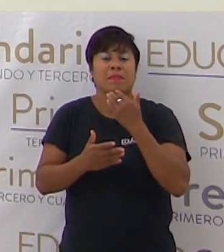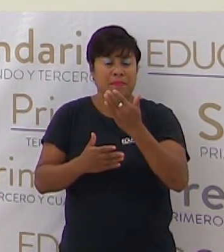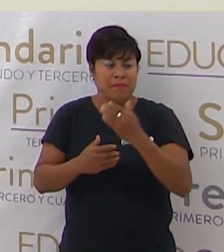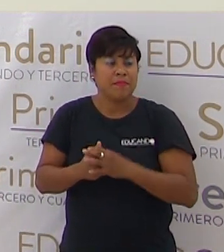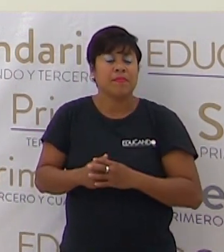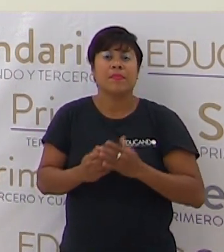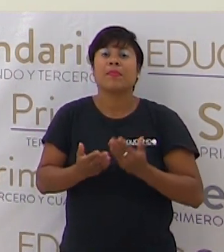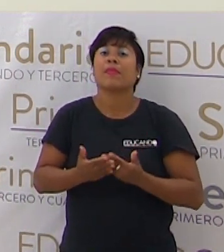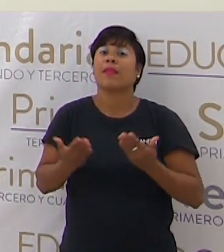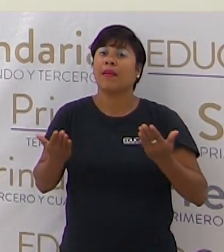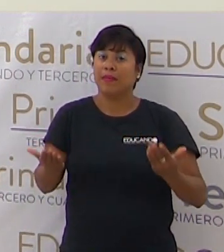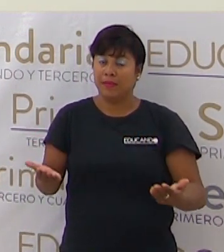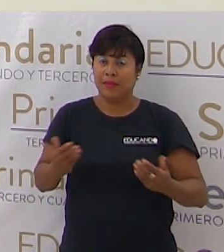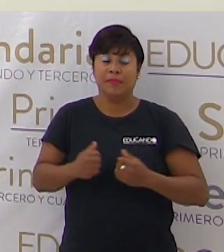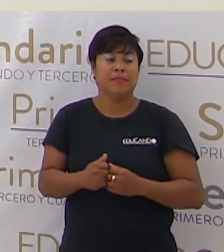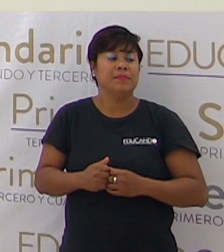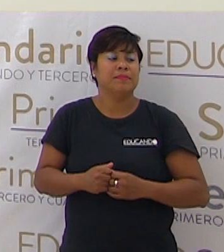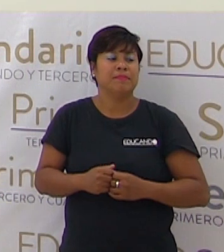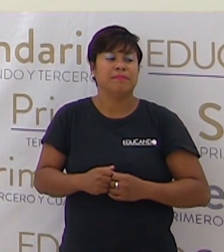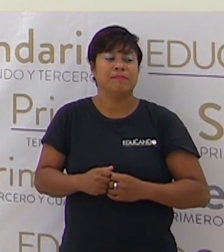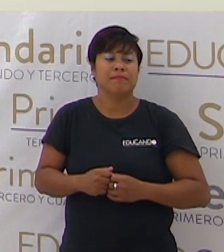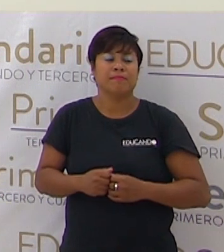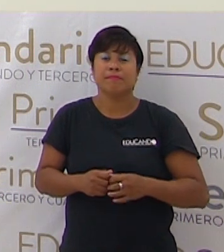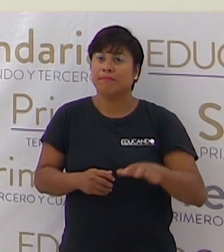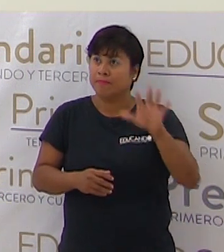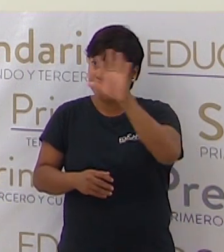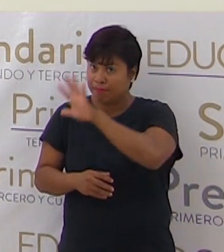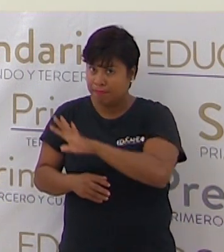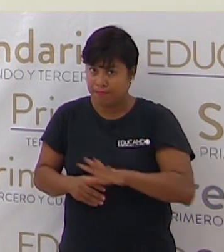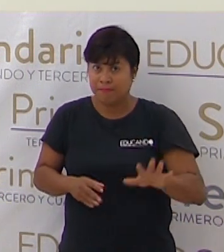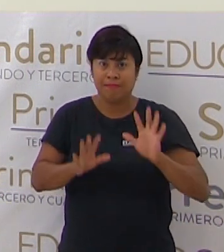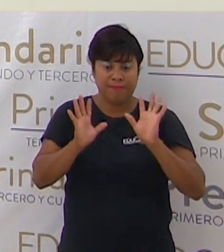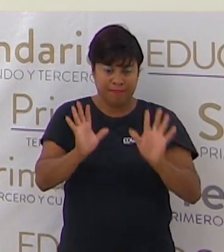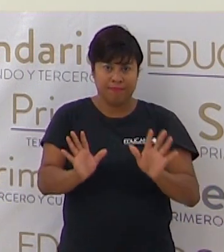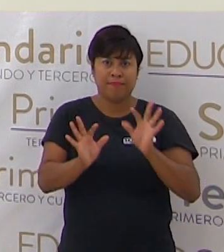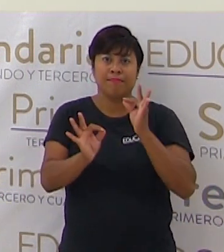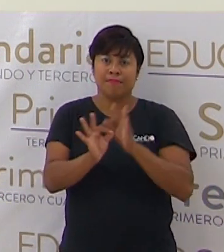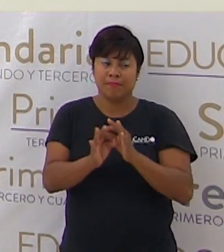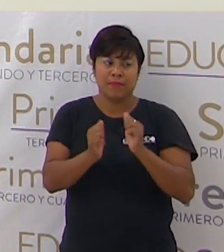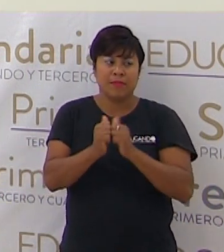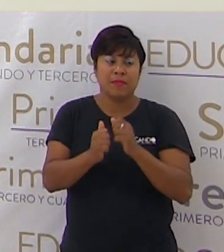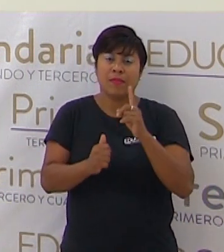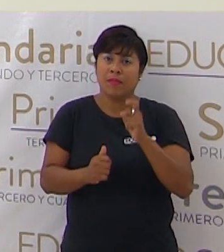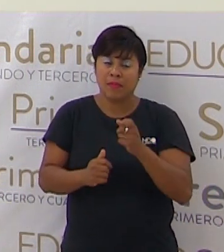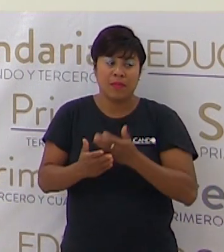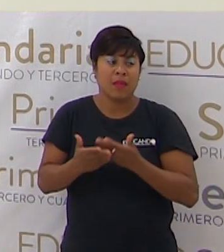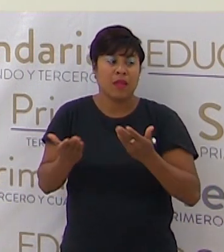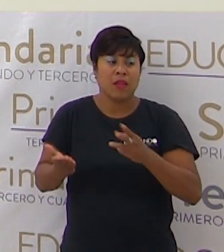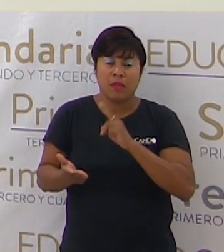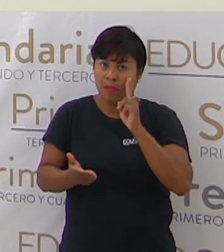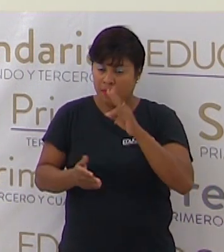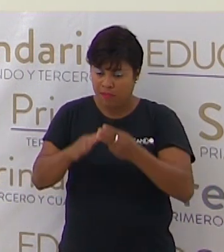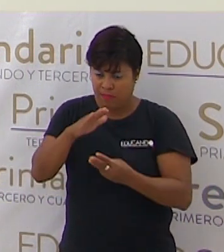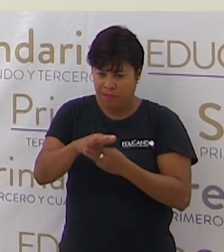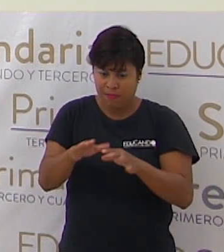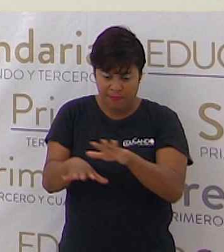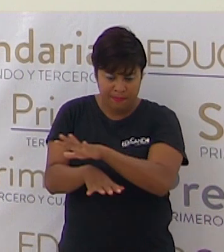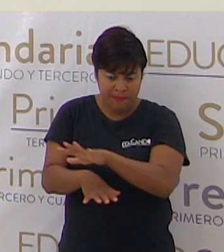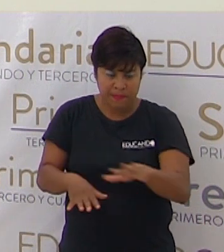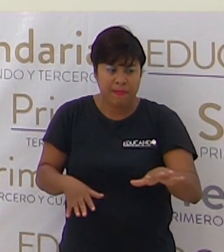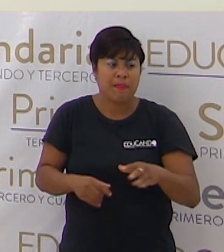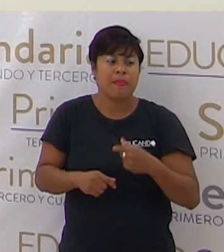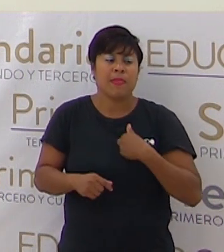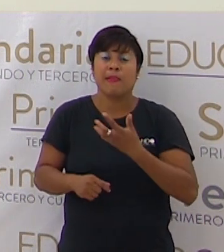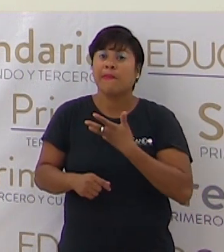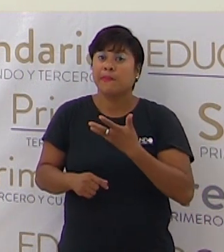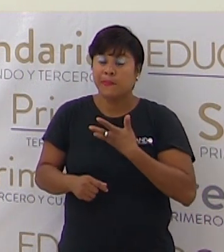Bien, ahora, ya terminamos con las jarras. Vamos ahora con los recipientes que tenemos aquí en la mesa. Nosotros